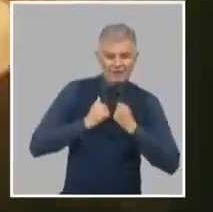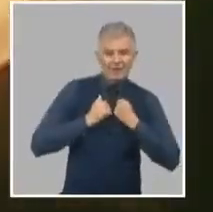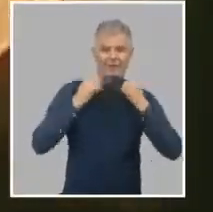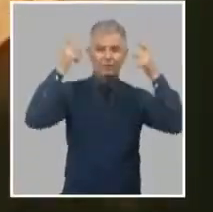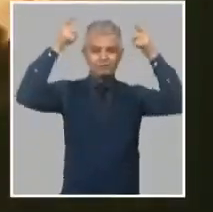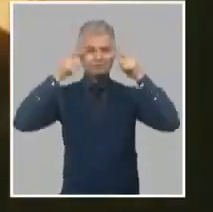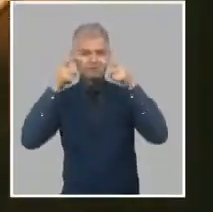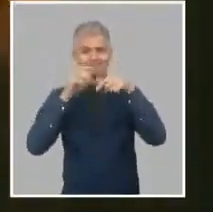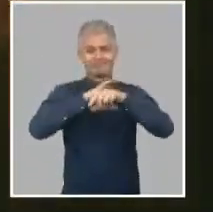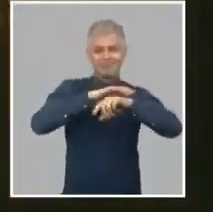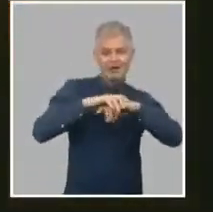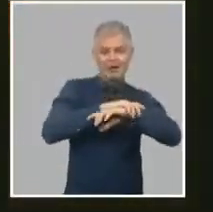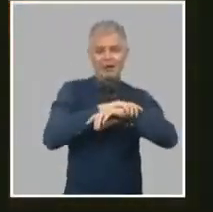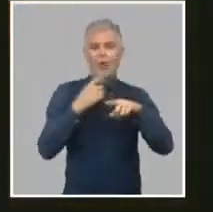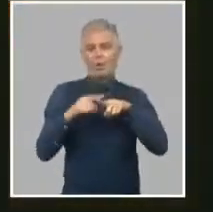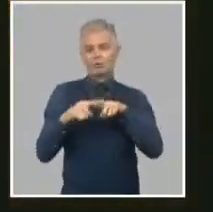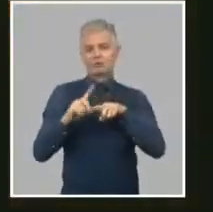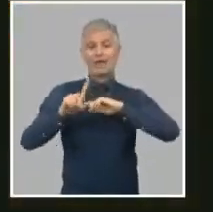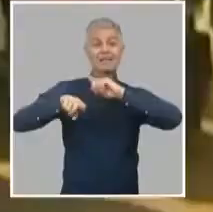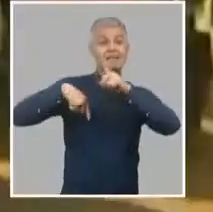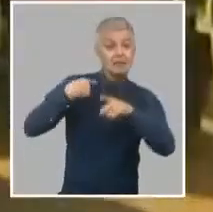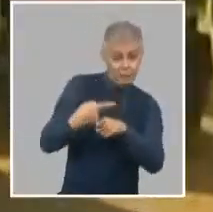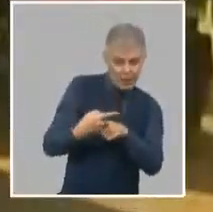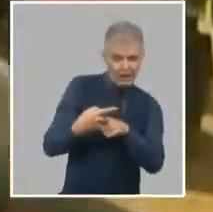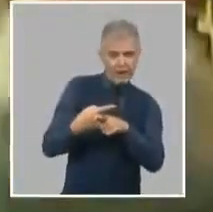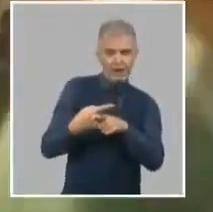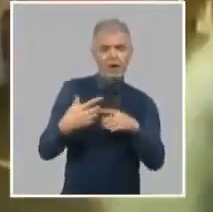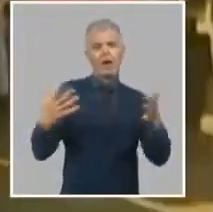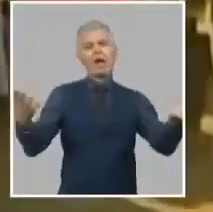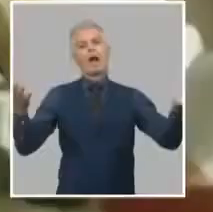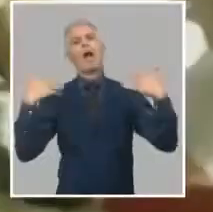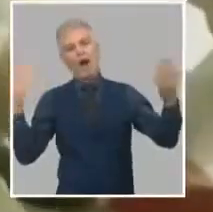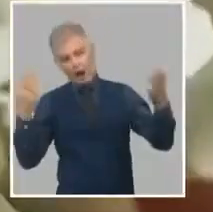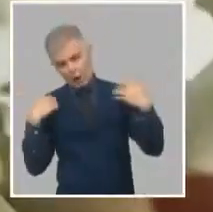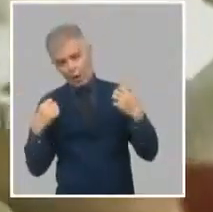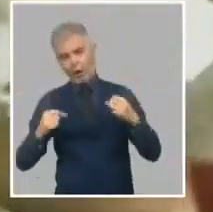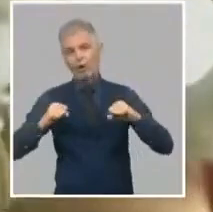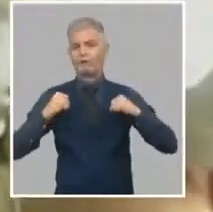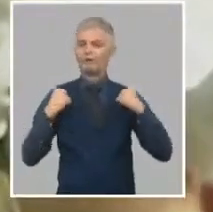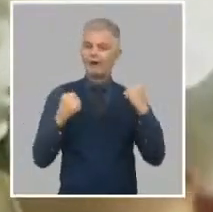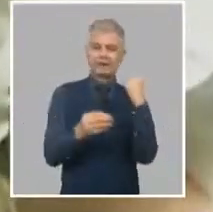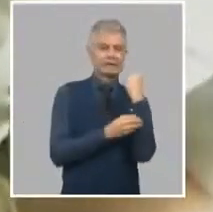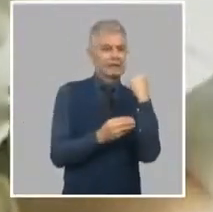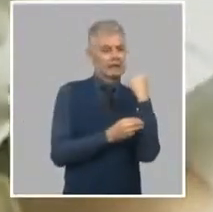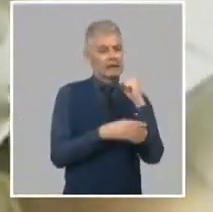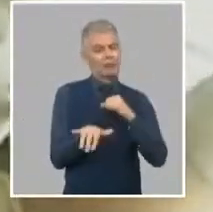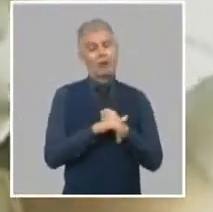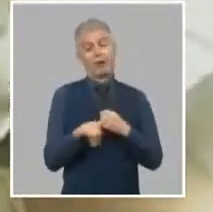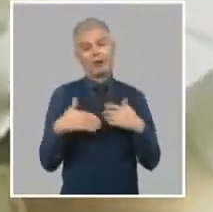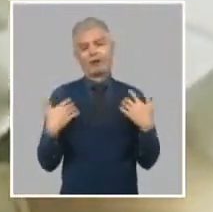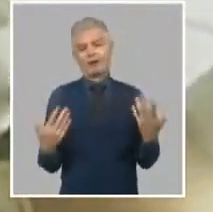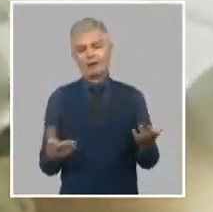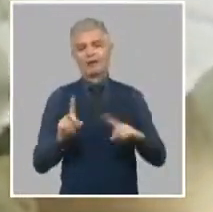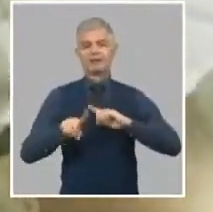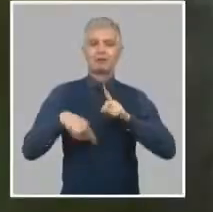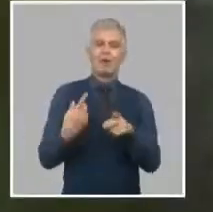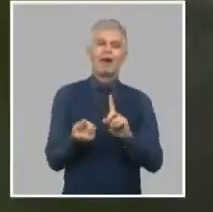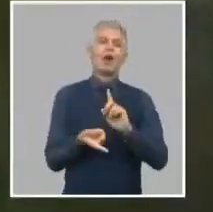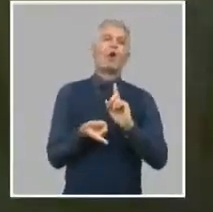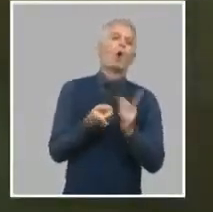de nuestra gente. Después vino un calor mucho más intenso, que obligó entonces a hacer todo lo contrario, buscar